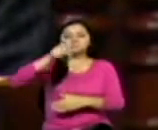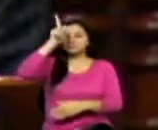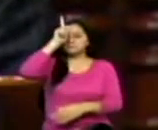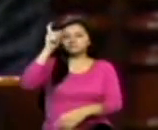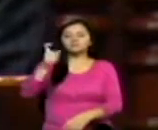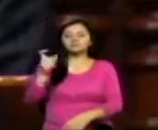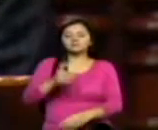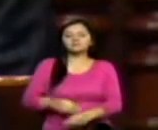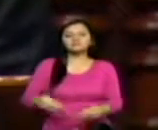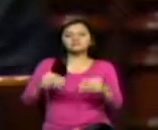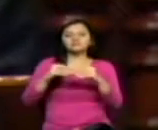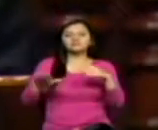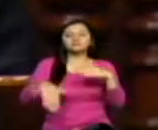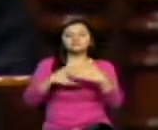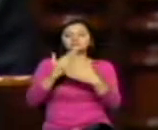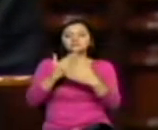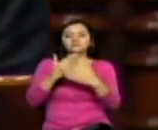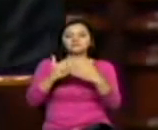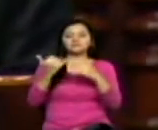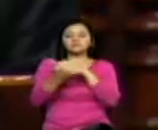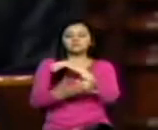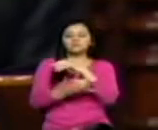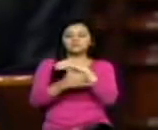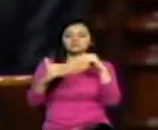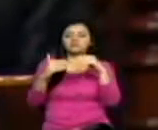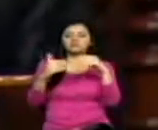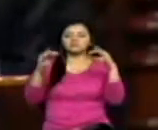anhela, un país justo para todos.